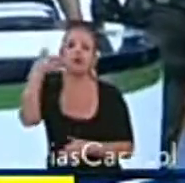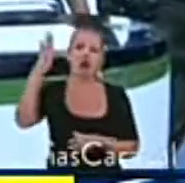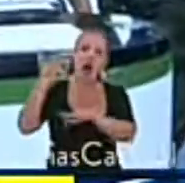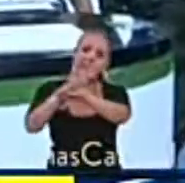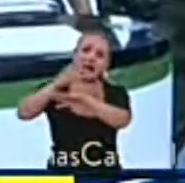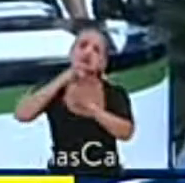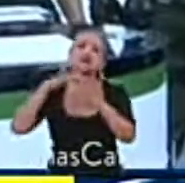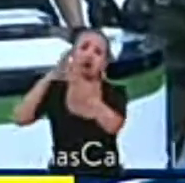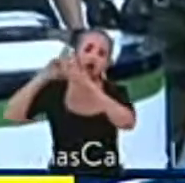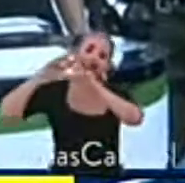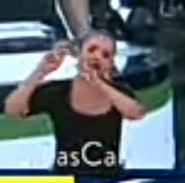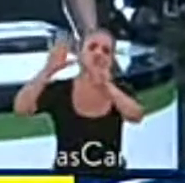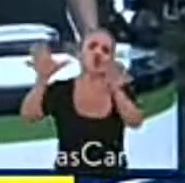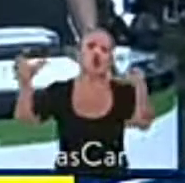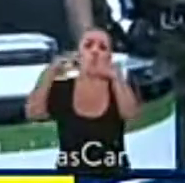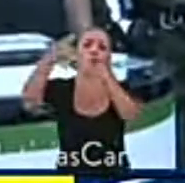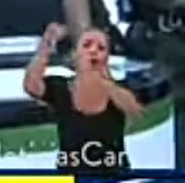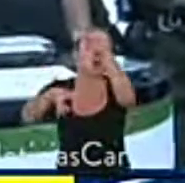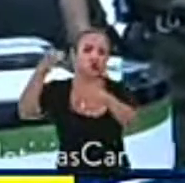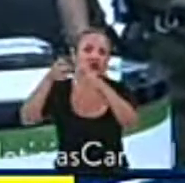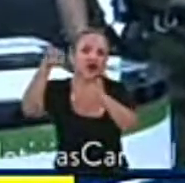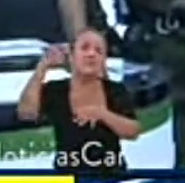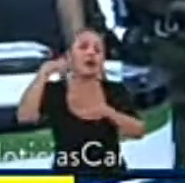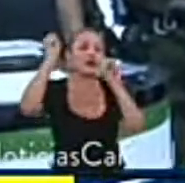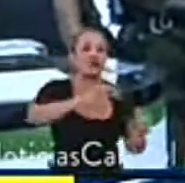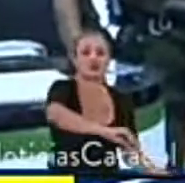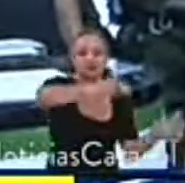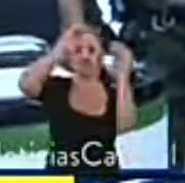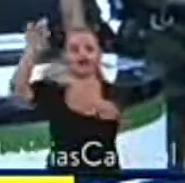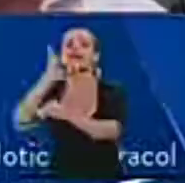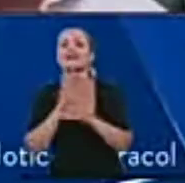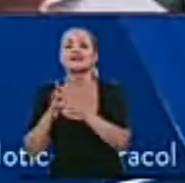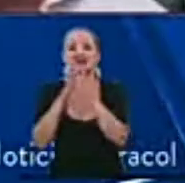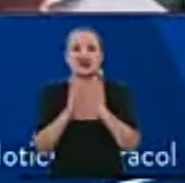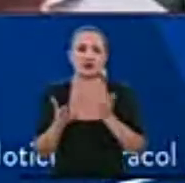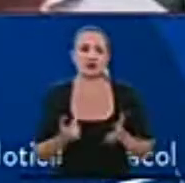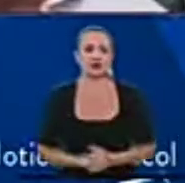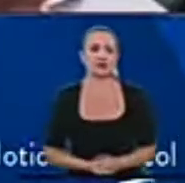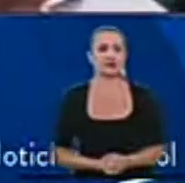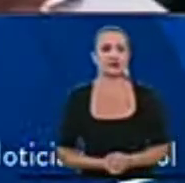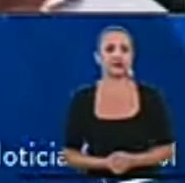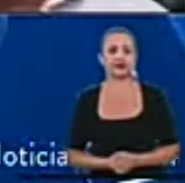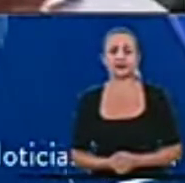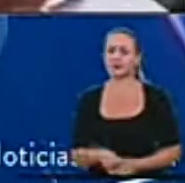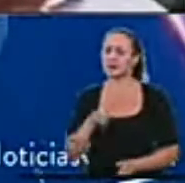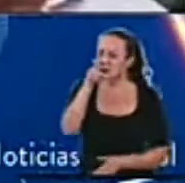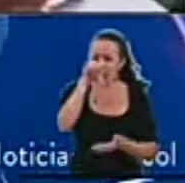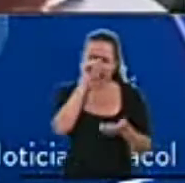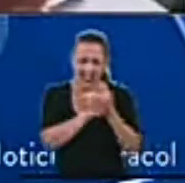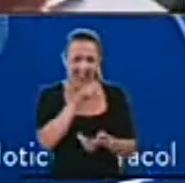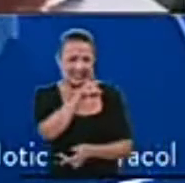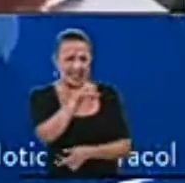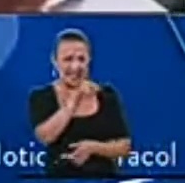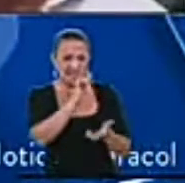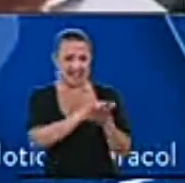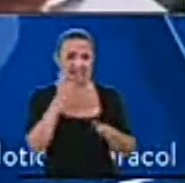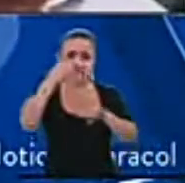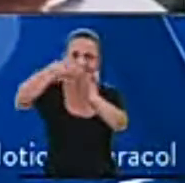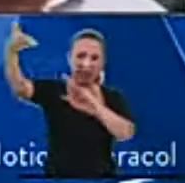viabilidad para poder extraditar a los Estados Unidos. Ministro, en cuanto a esa solicitud de extradición que ya fue hecha formalmente a